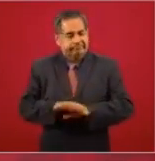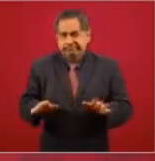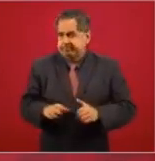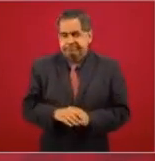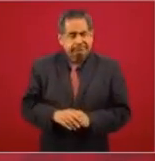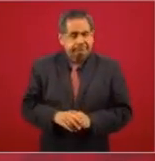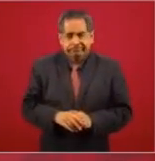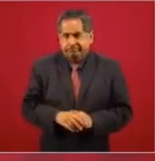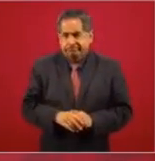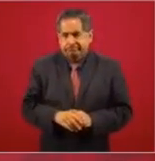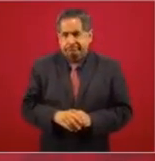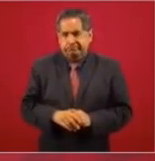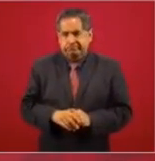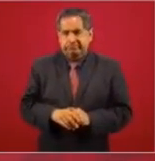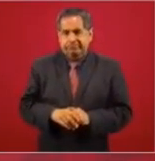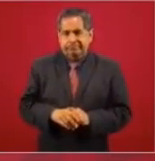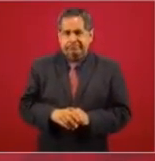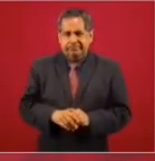darían